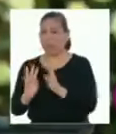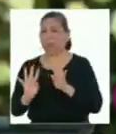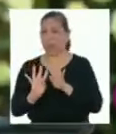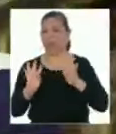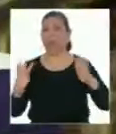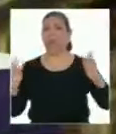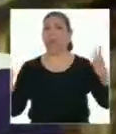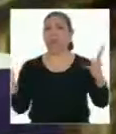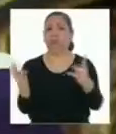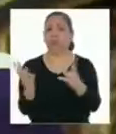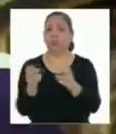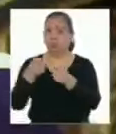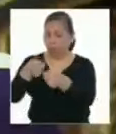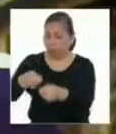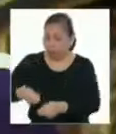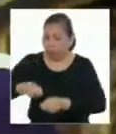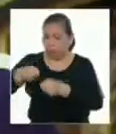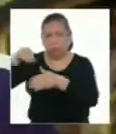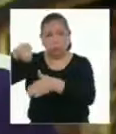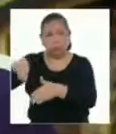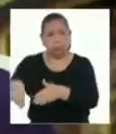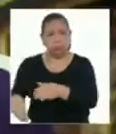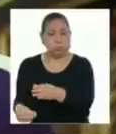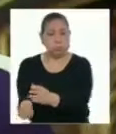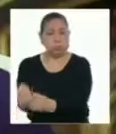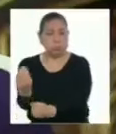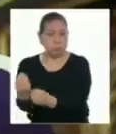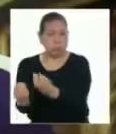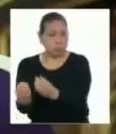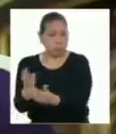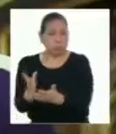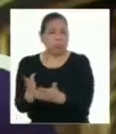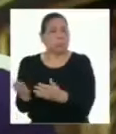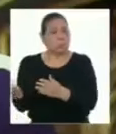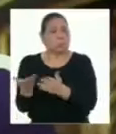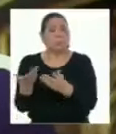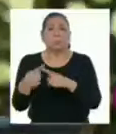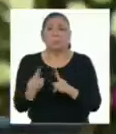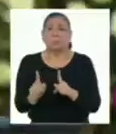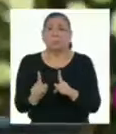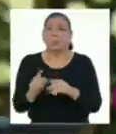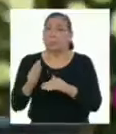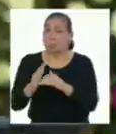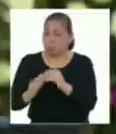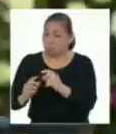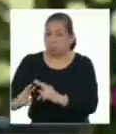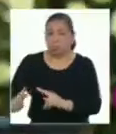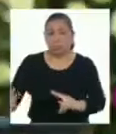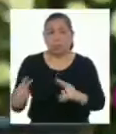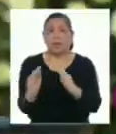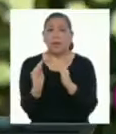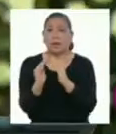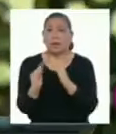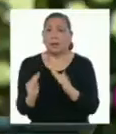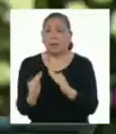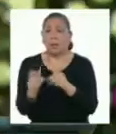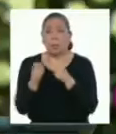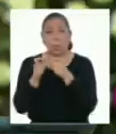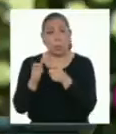cerca, cavó en ella un lagar para hacer el vino, construyó la casa